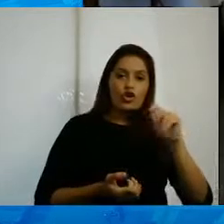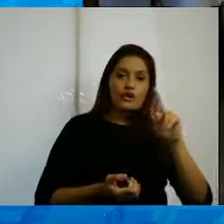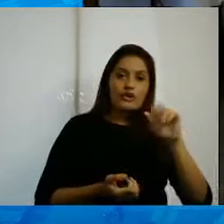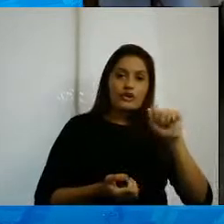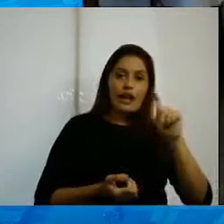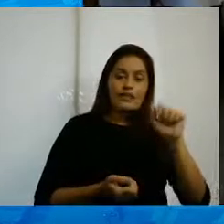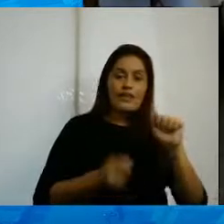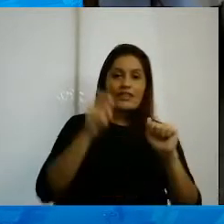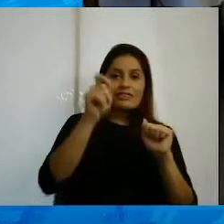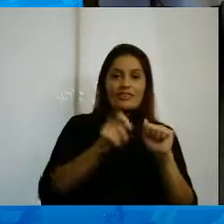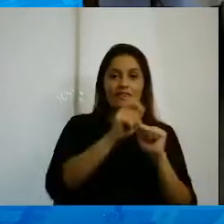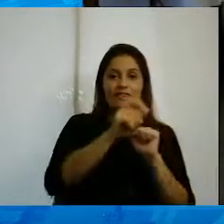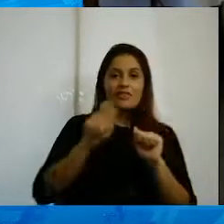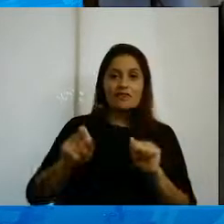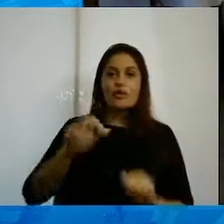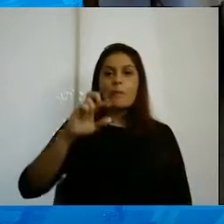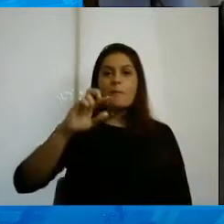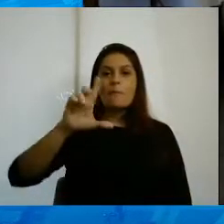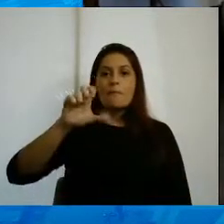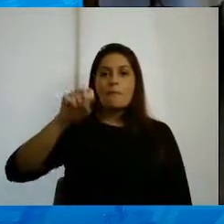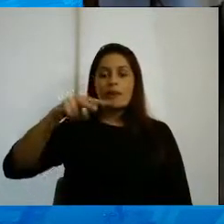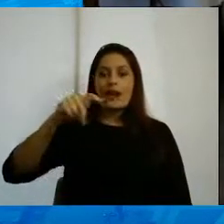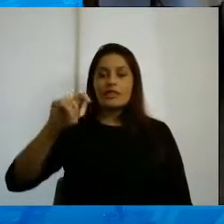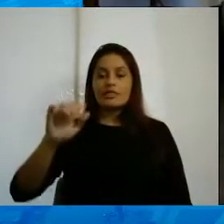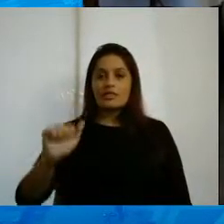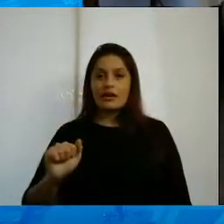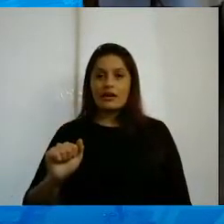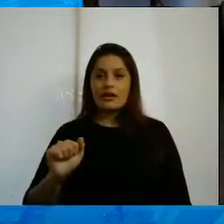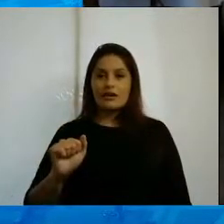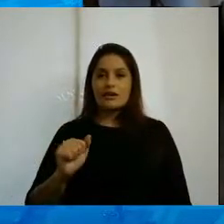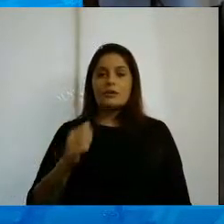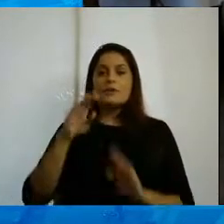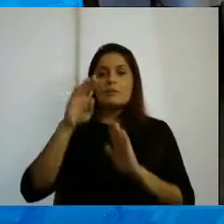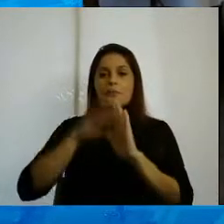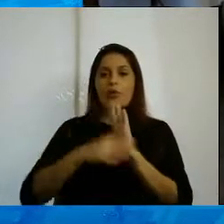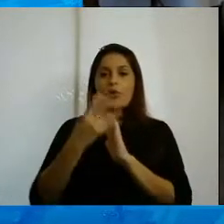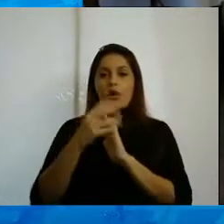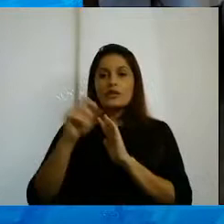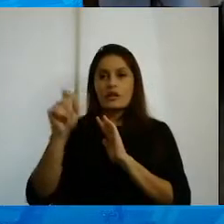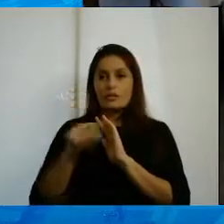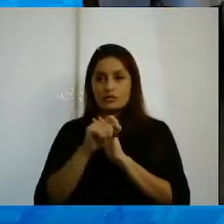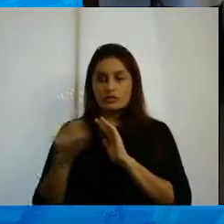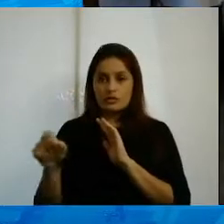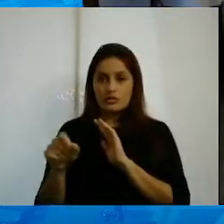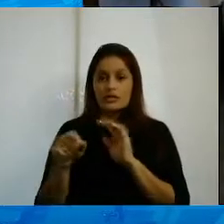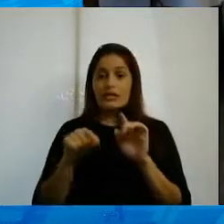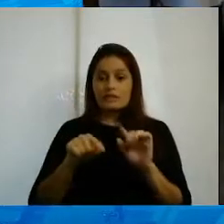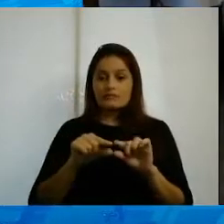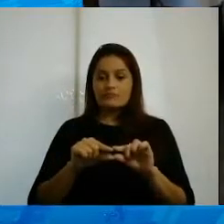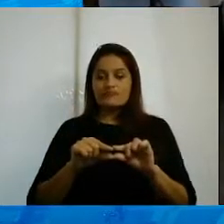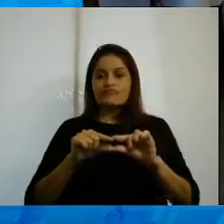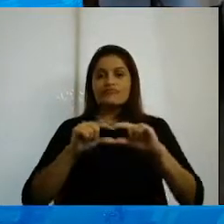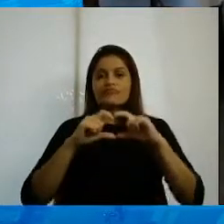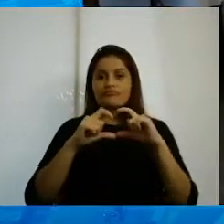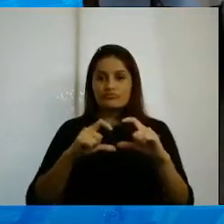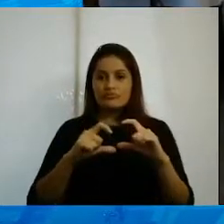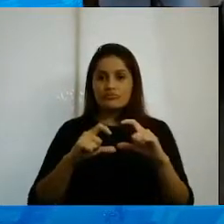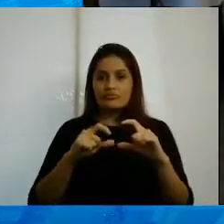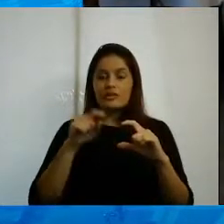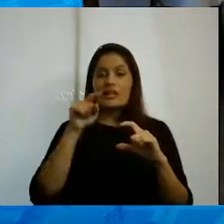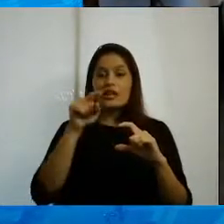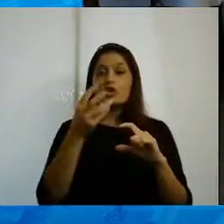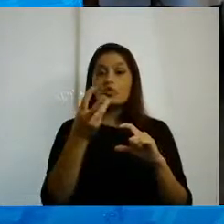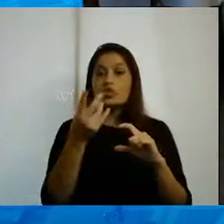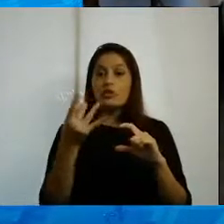por la planta. Mayor no puede ser mayor a un 40%. Entonces, este numerito de abajo va a crecer. Por lo tanto, ese número